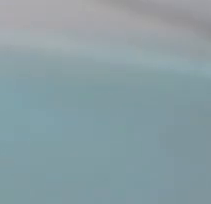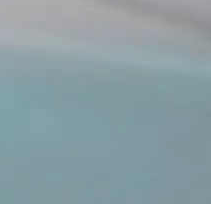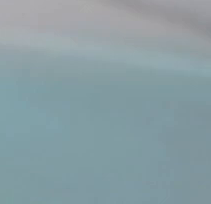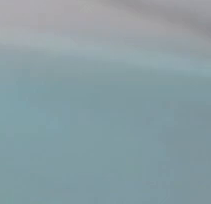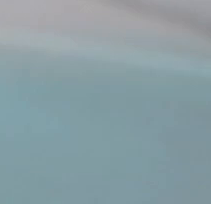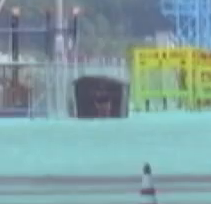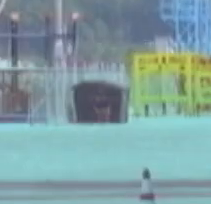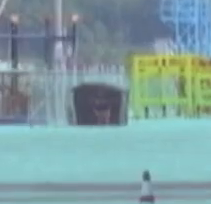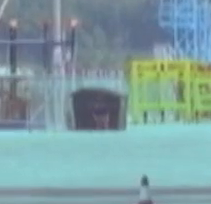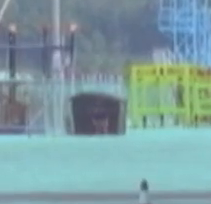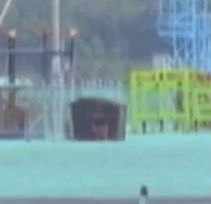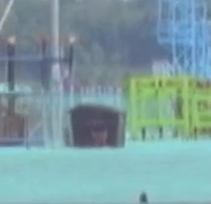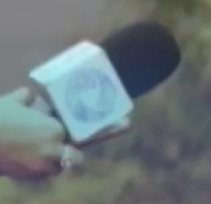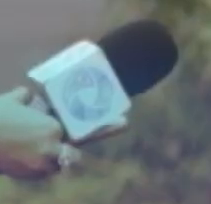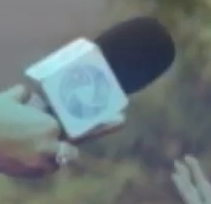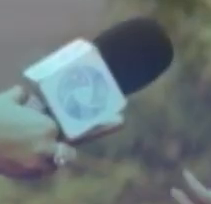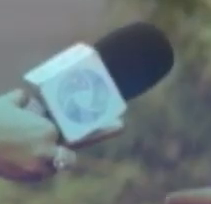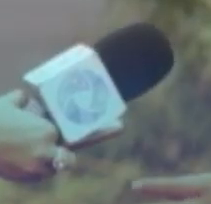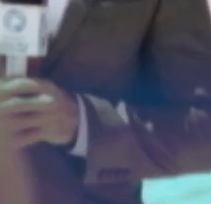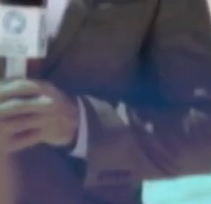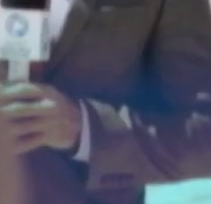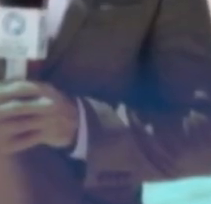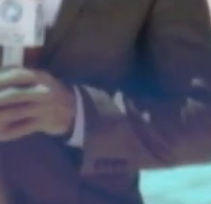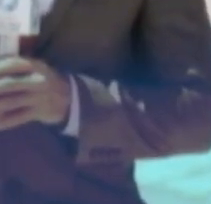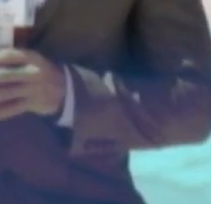Interés público.